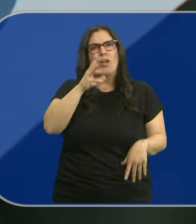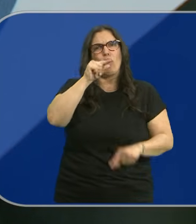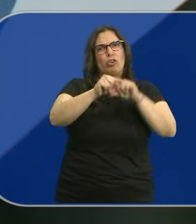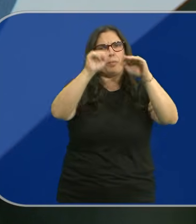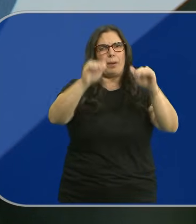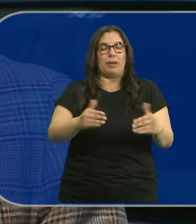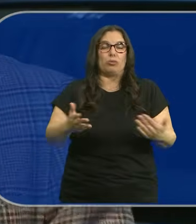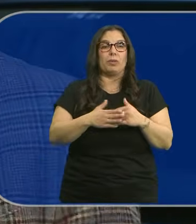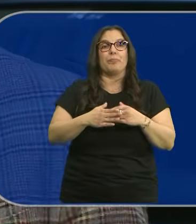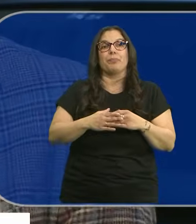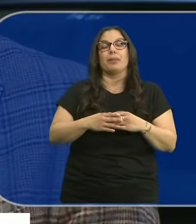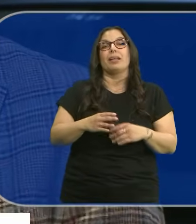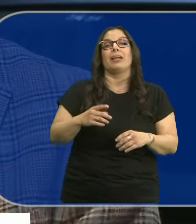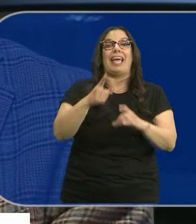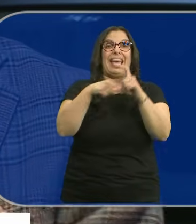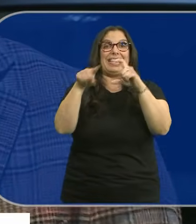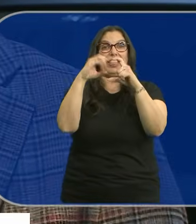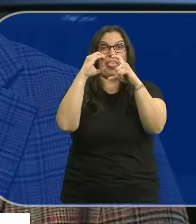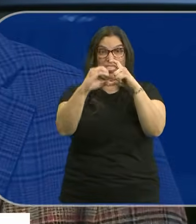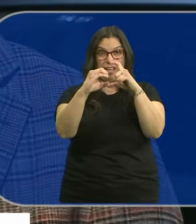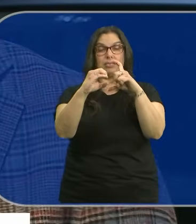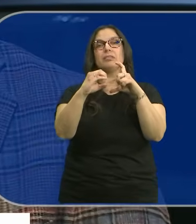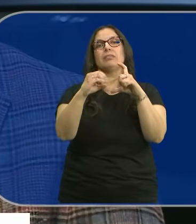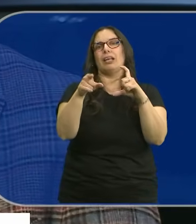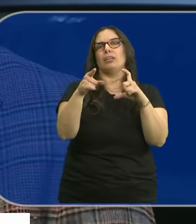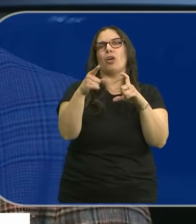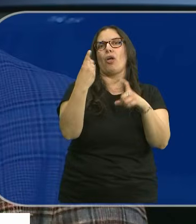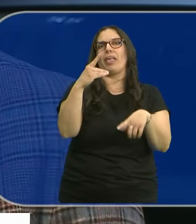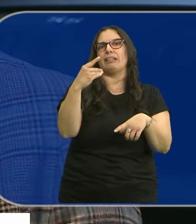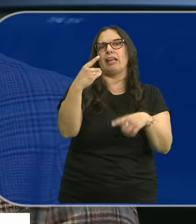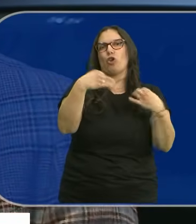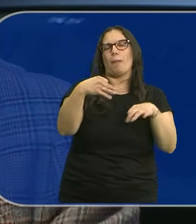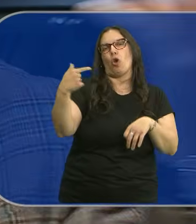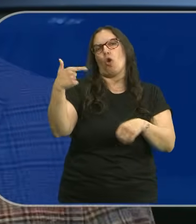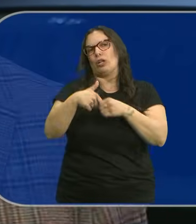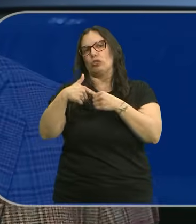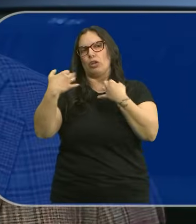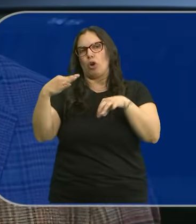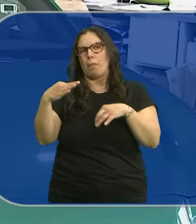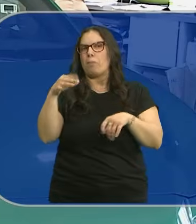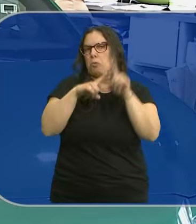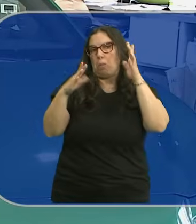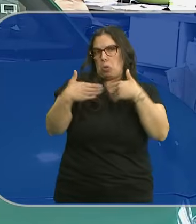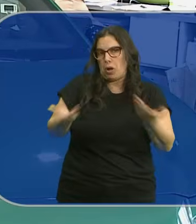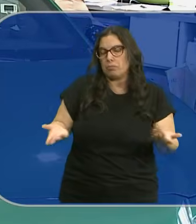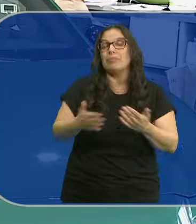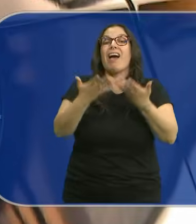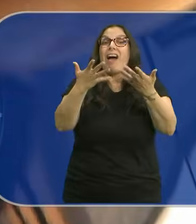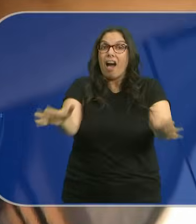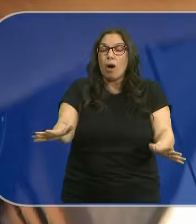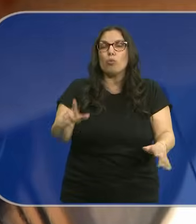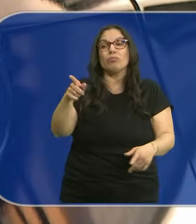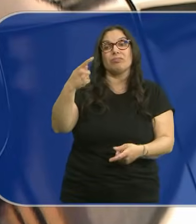contamina menos. Con la etiqueta C, que es la que llevaría un diésel convencional y un gasolina convencional, tampoco tendrías ningún problema. Aún así, hasta